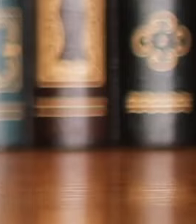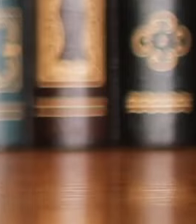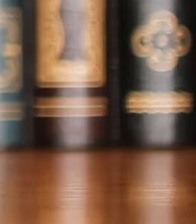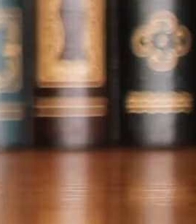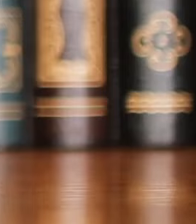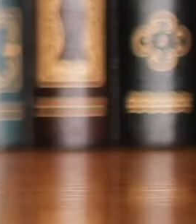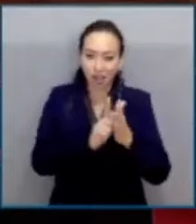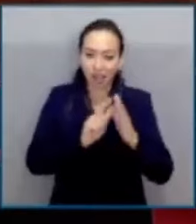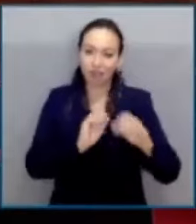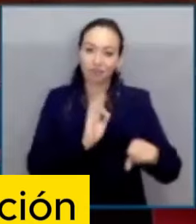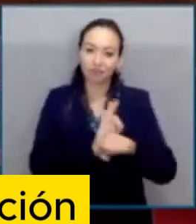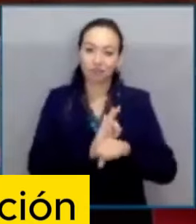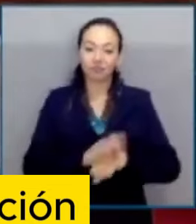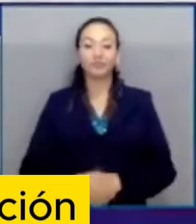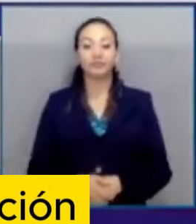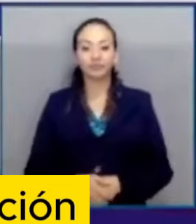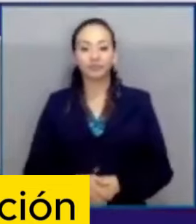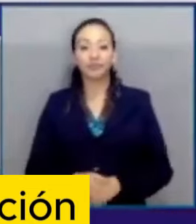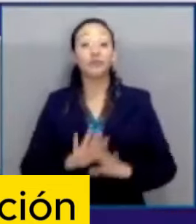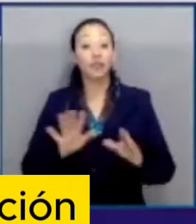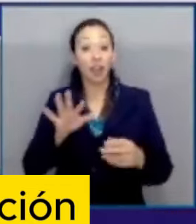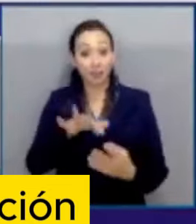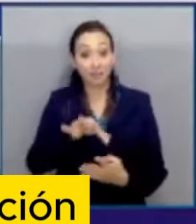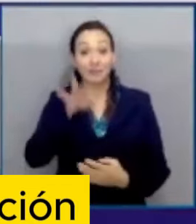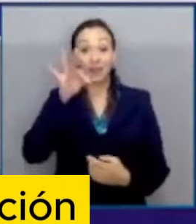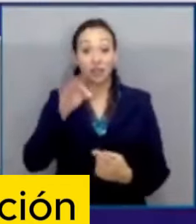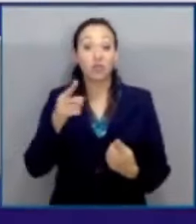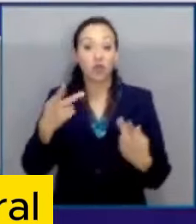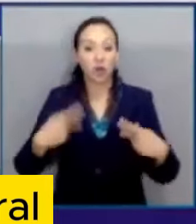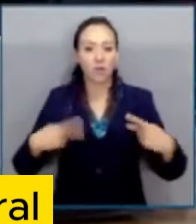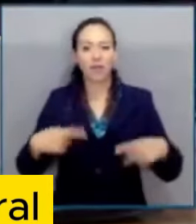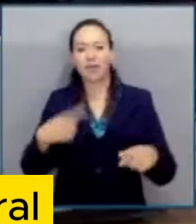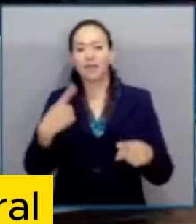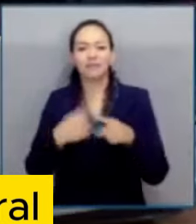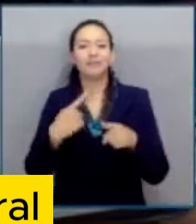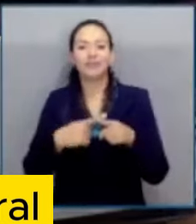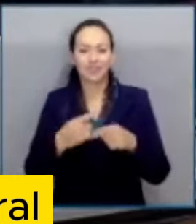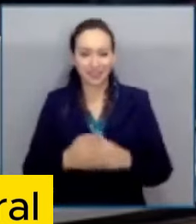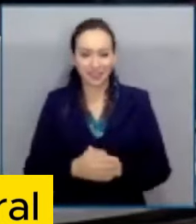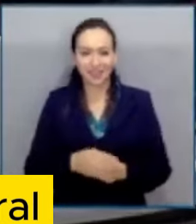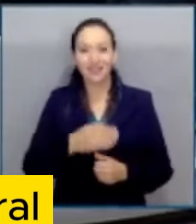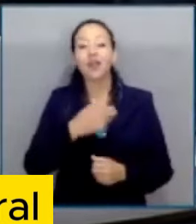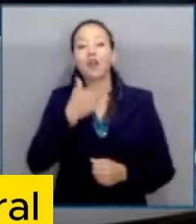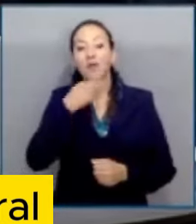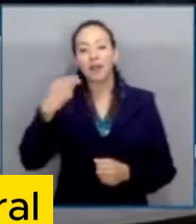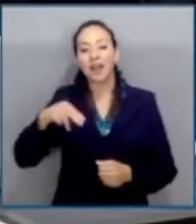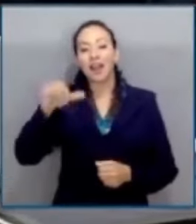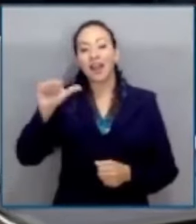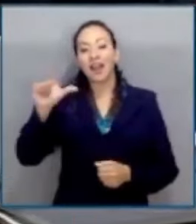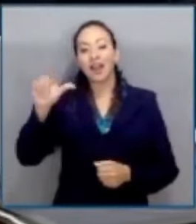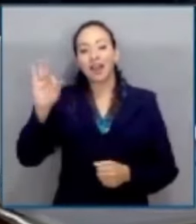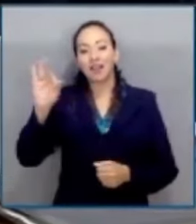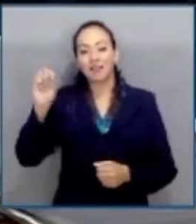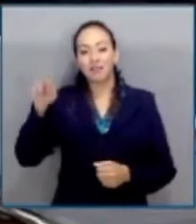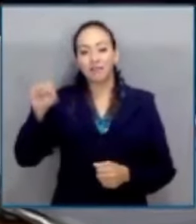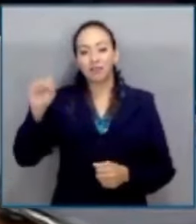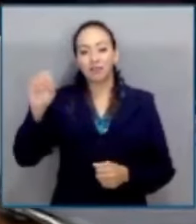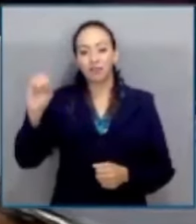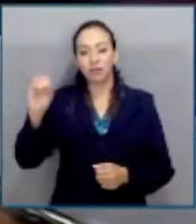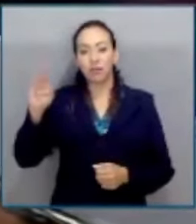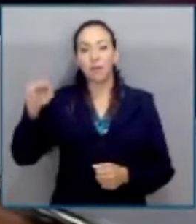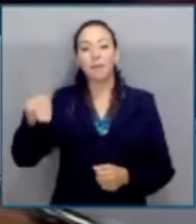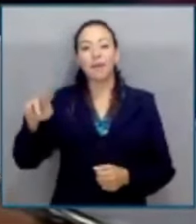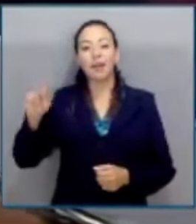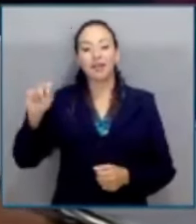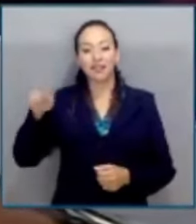En todo derecho, te informamos. El Pleno de la Suprema Corte de Justicia de la Nación designó como consejero de la Judicatura Federal a José Alfonso